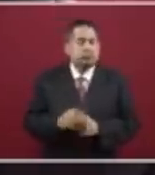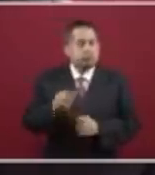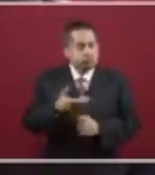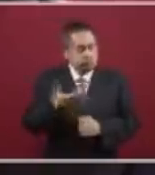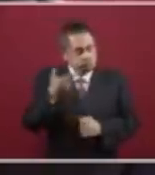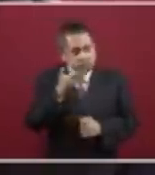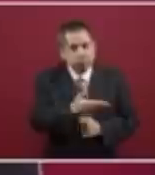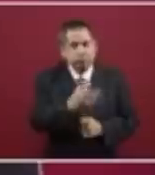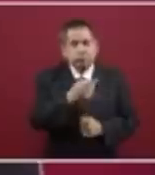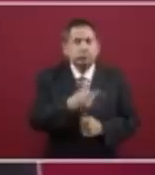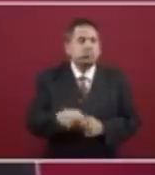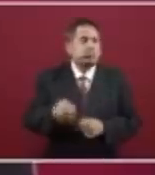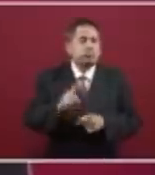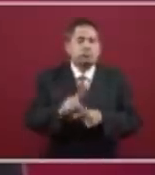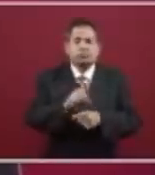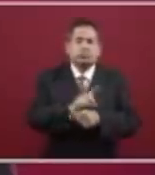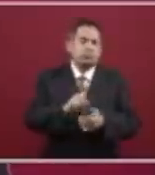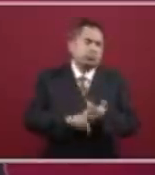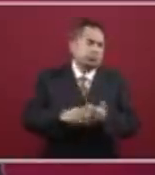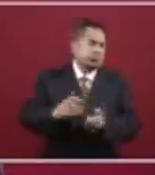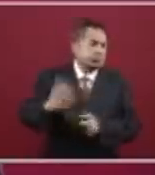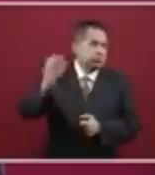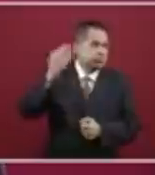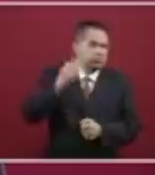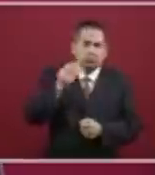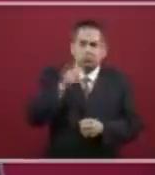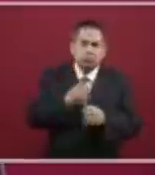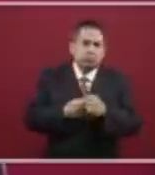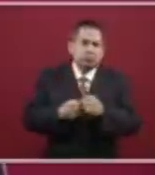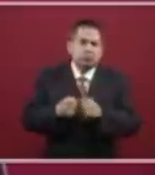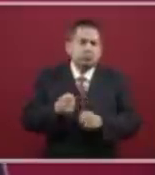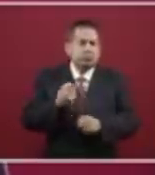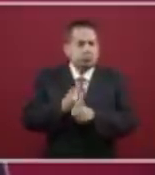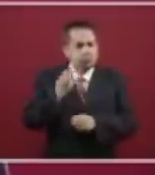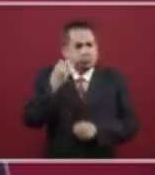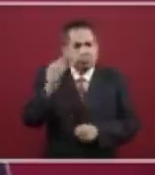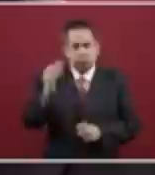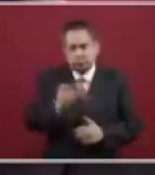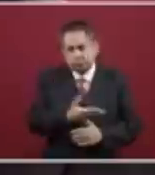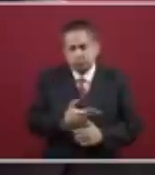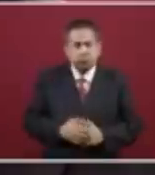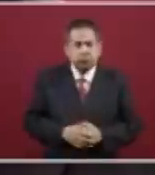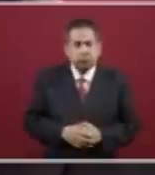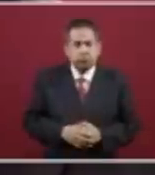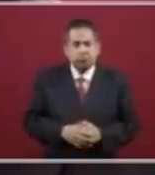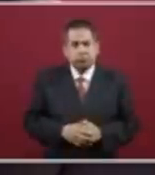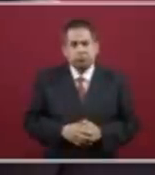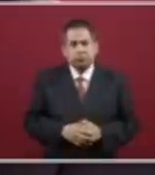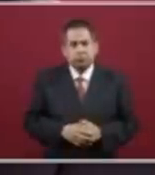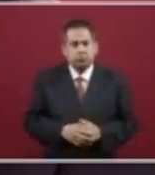haciendo desde hace mucho tiempo y